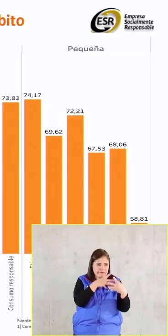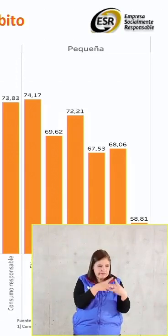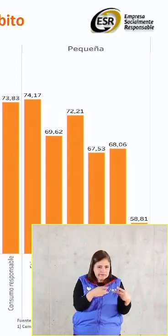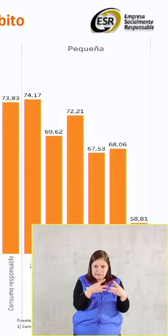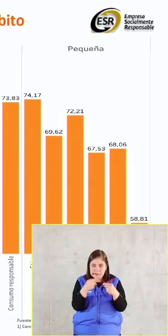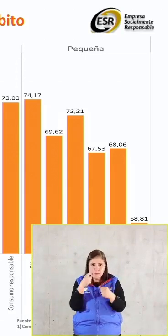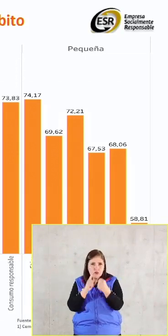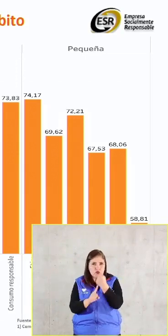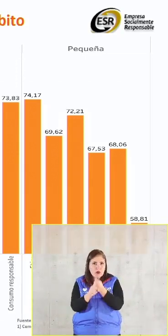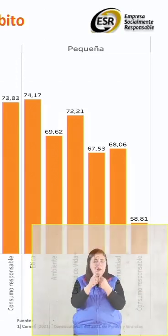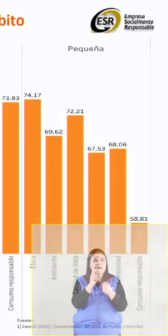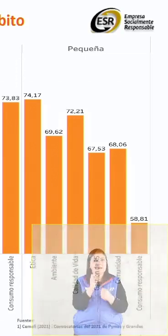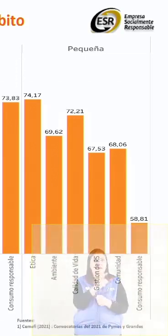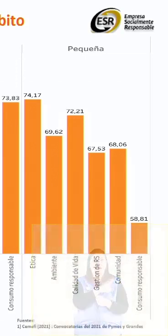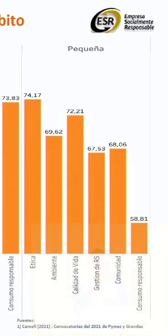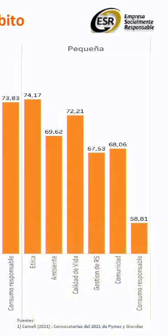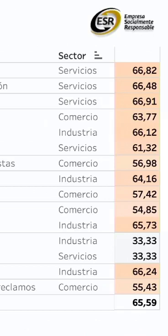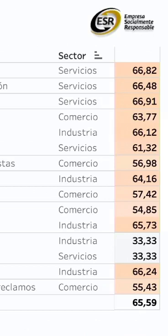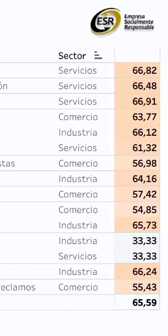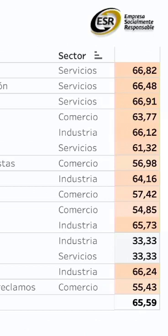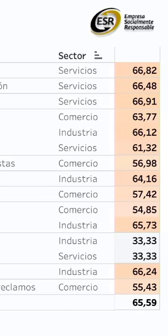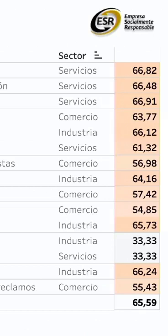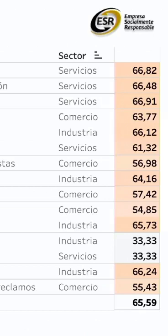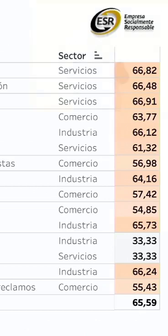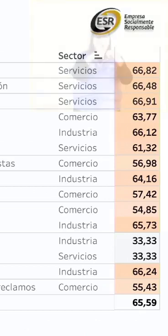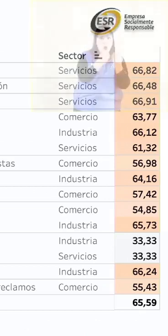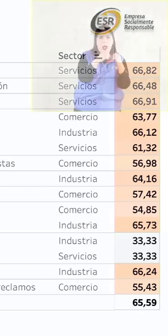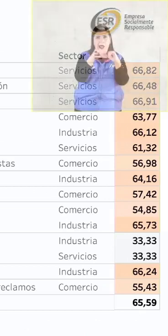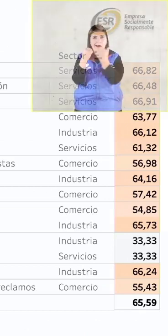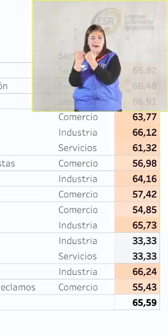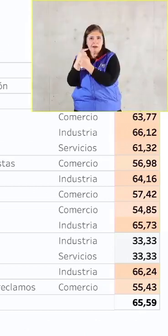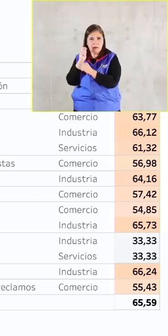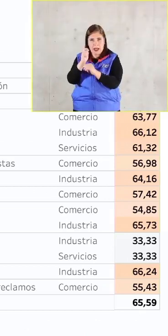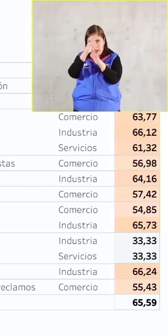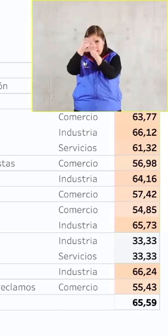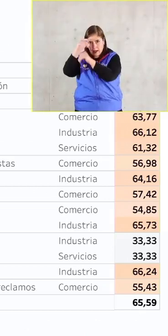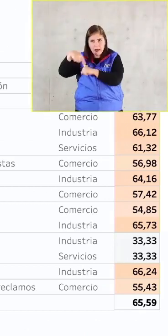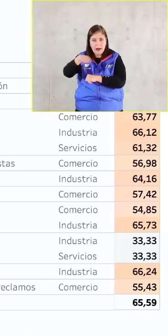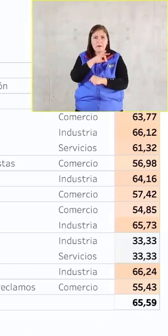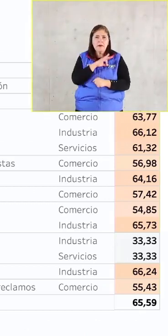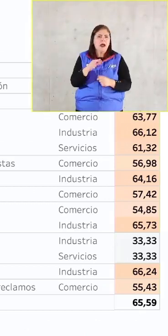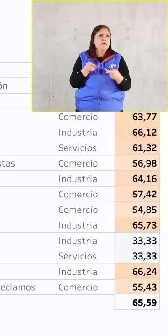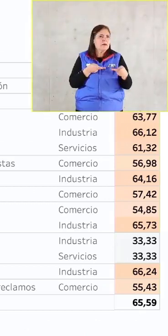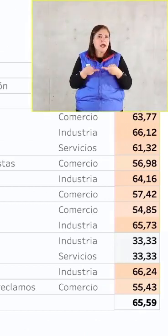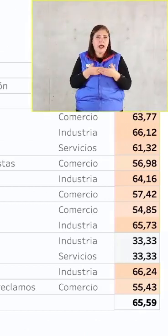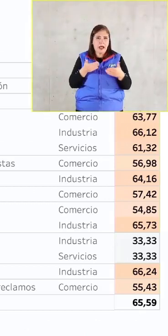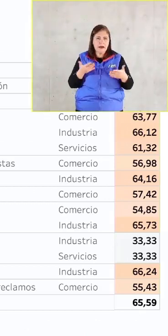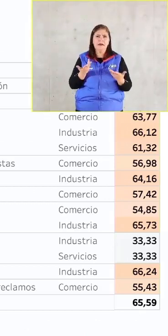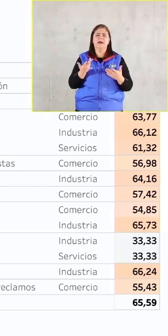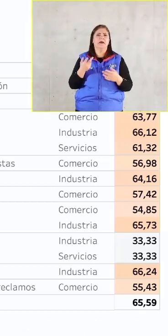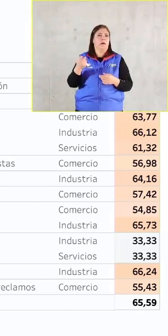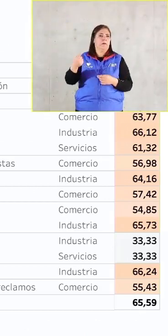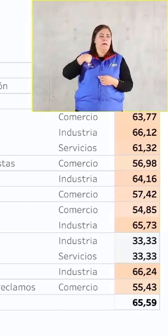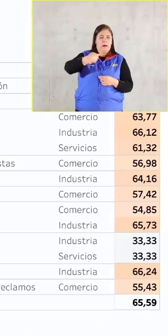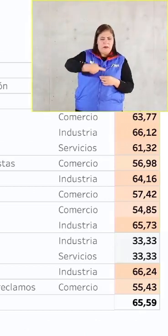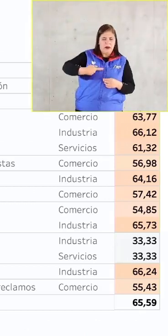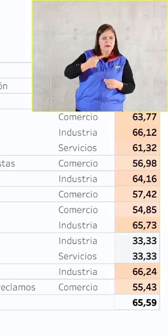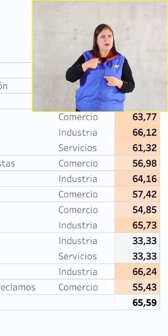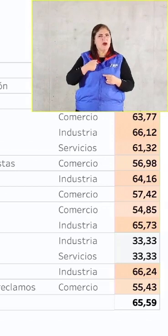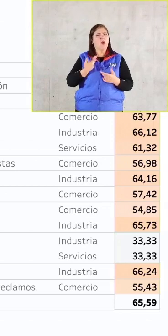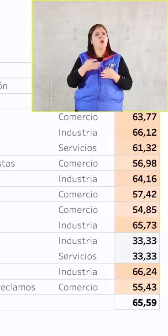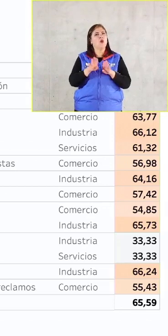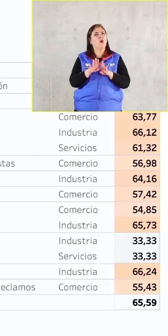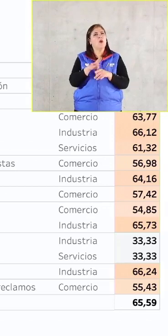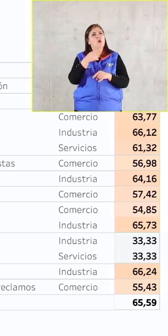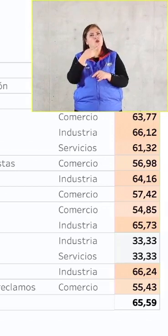que empezarnos a relacionar con las organizaciones de la sociedad civil. Si a mí me preguntan, oigan, ¿y dónde está el gran reto en consumo